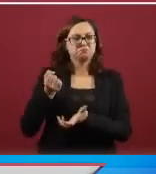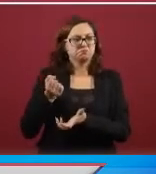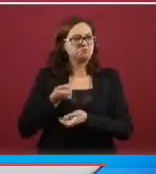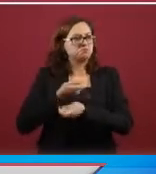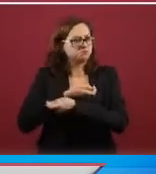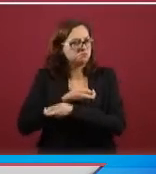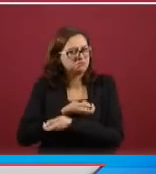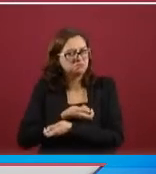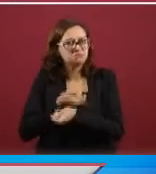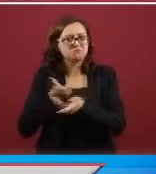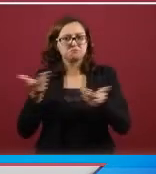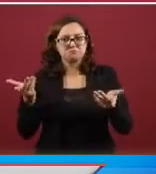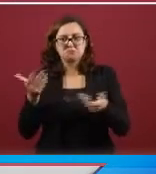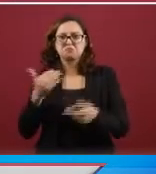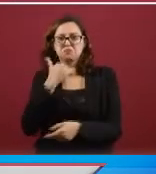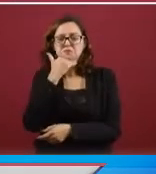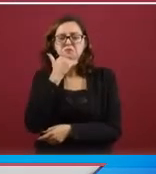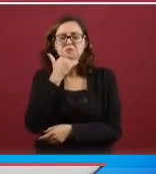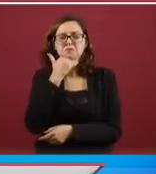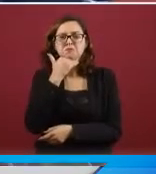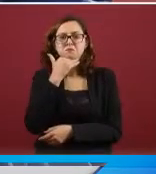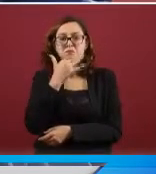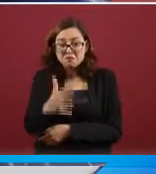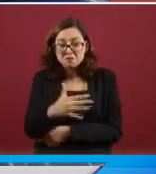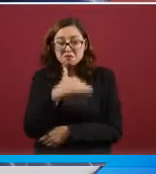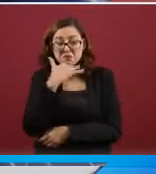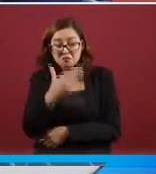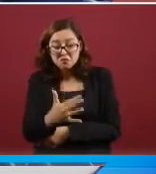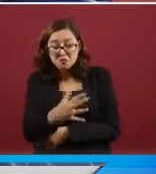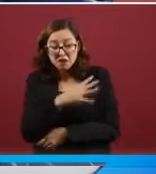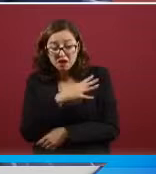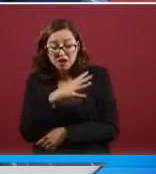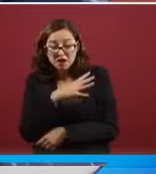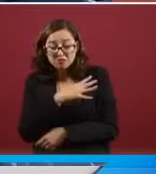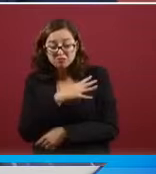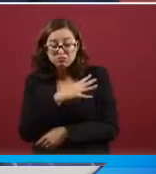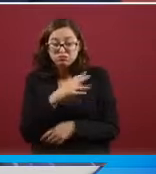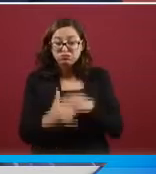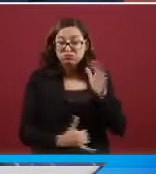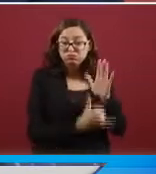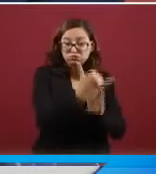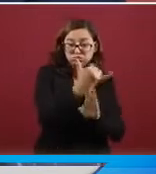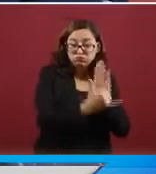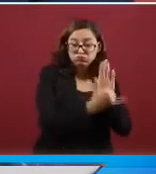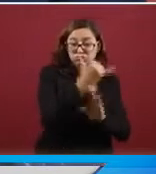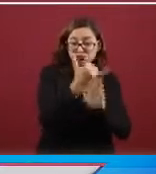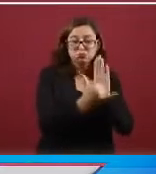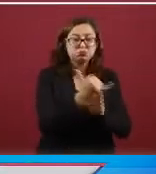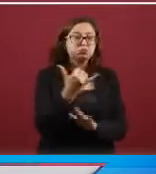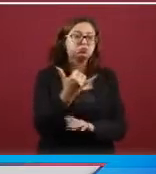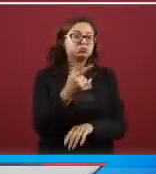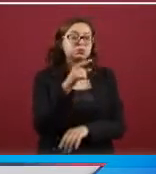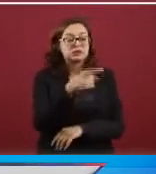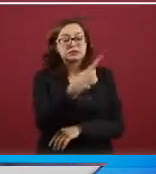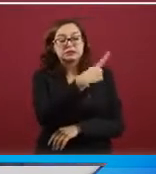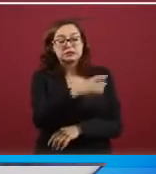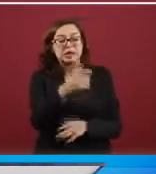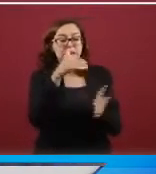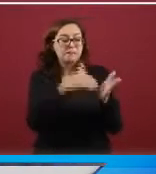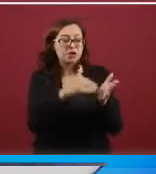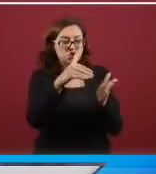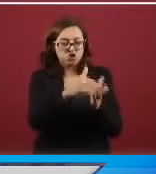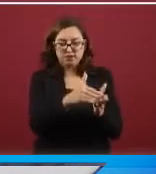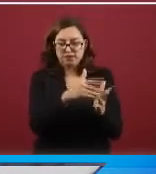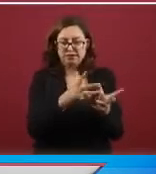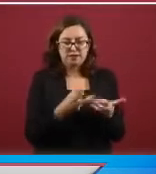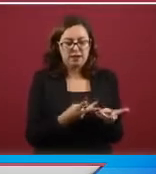bienestar del pueblo y garantizar los compromisos de no aumentar gasolinas, diésel y luz. No habrá aumento de impuestos ni la creación de nuevos. Se